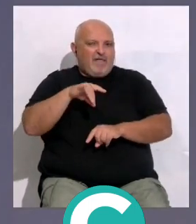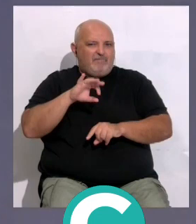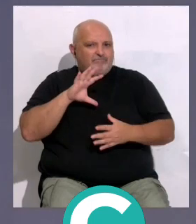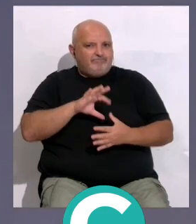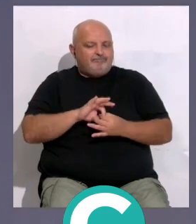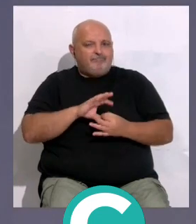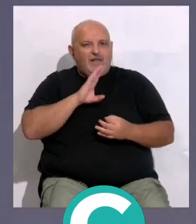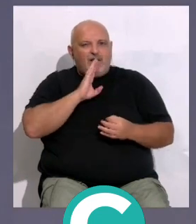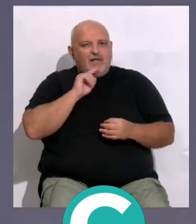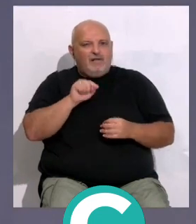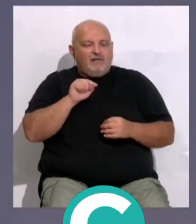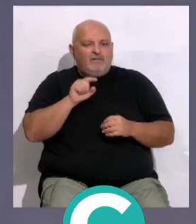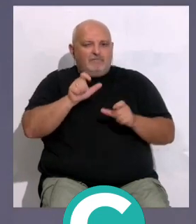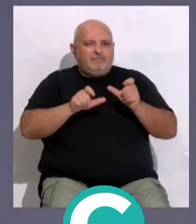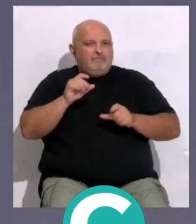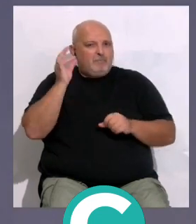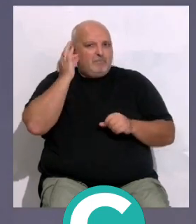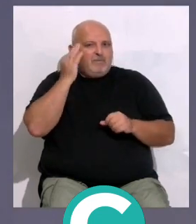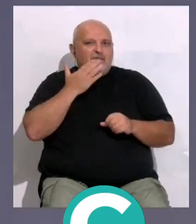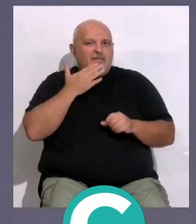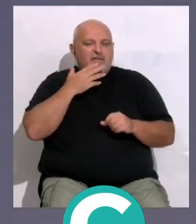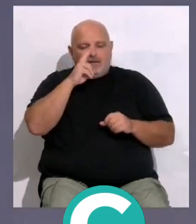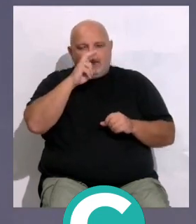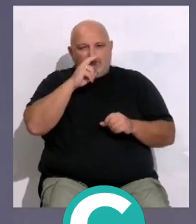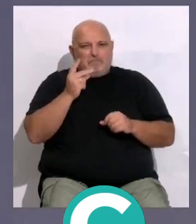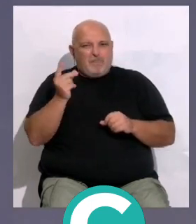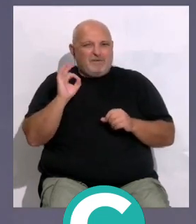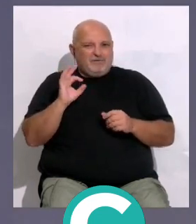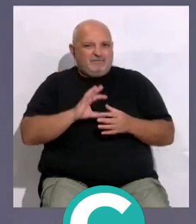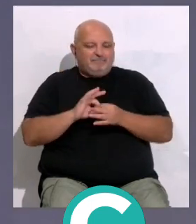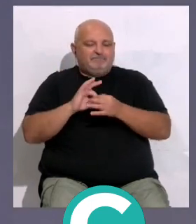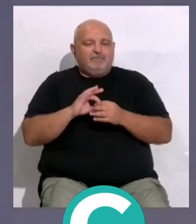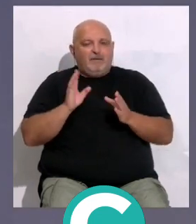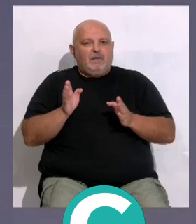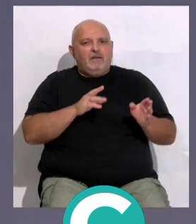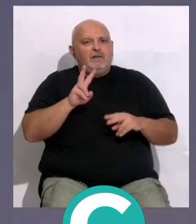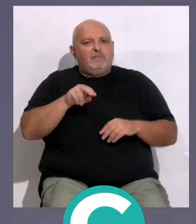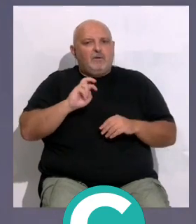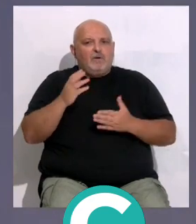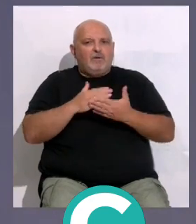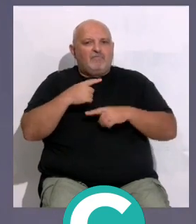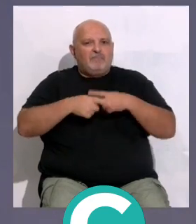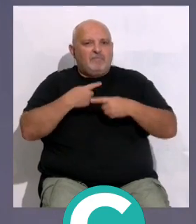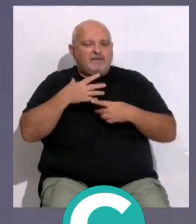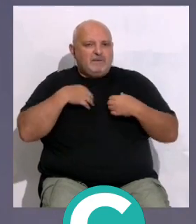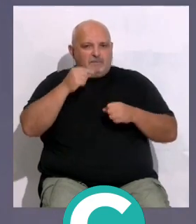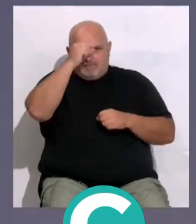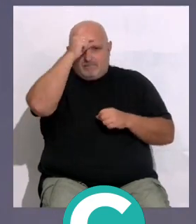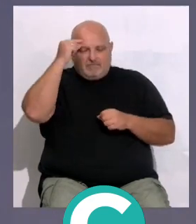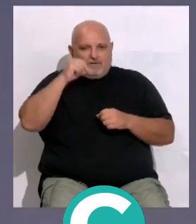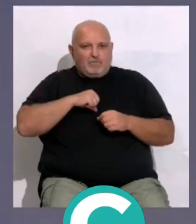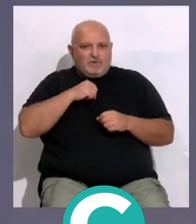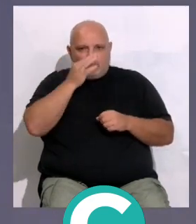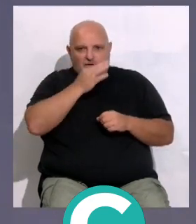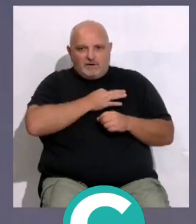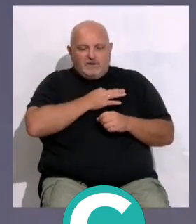especialmente enfocada a las mujeres en edad de menopausia. También vamos a conocer la Escuela de Familias de Salud Mental del Hospital de